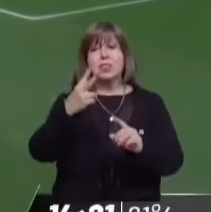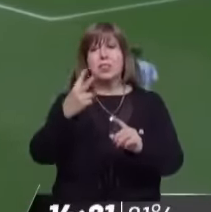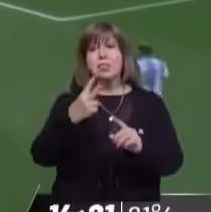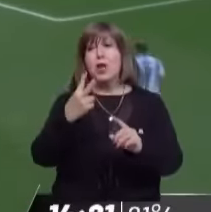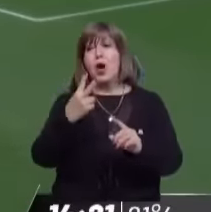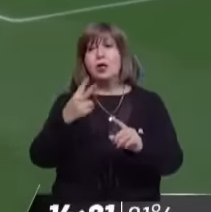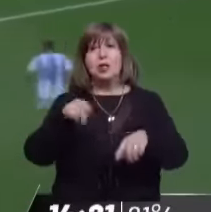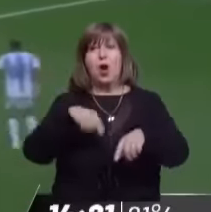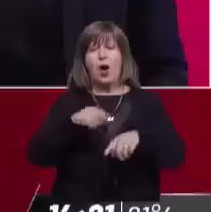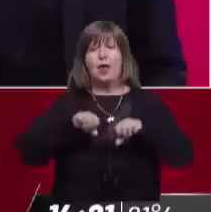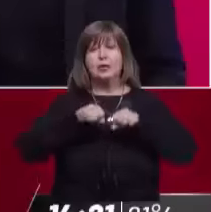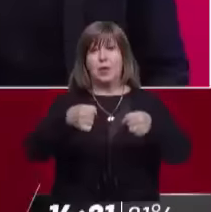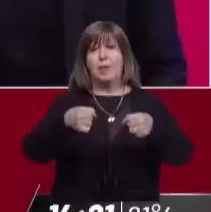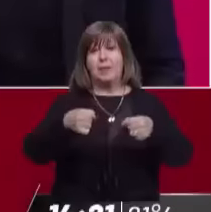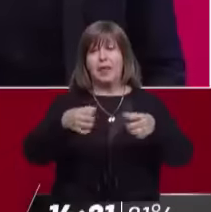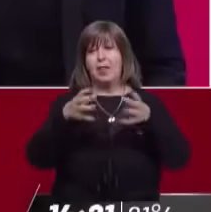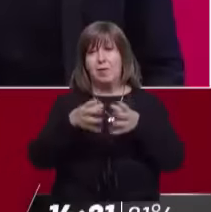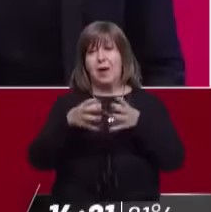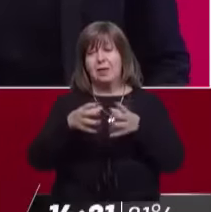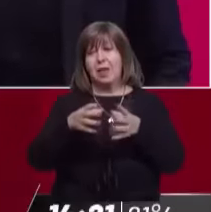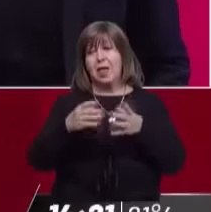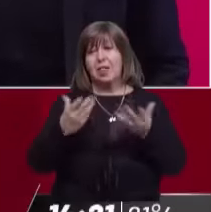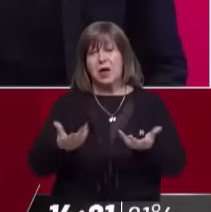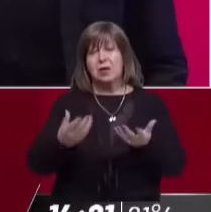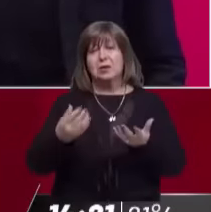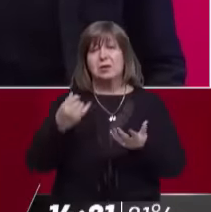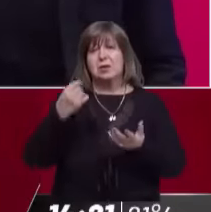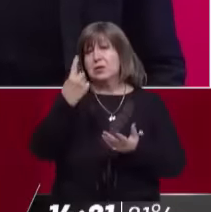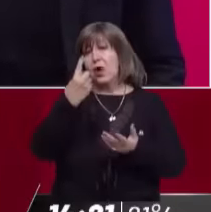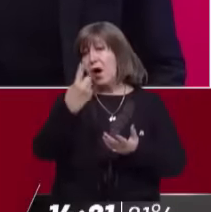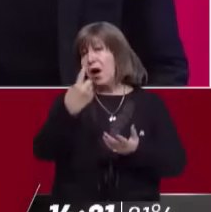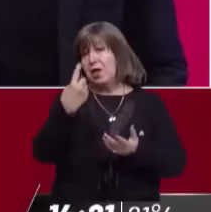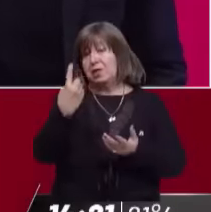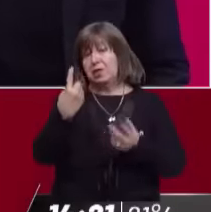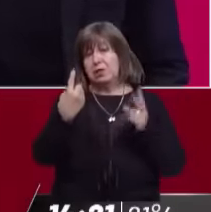reanudó. Una barbaridad. Y la selección perdió 2-1 en el fútbol masculino. Gracias.